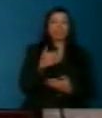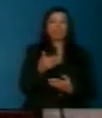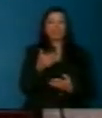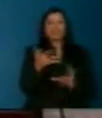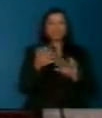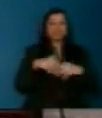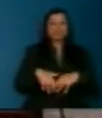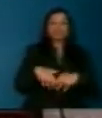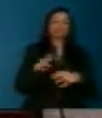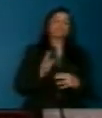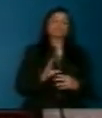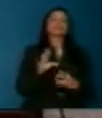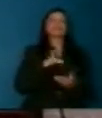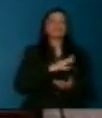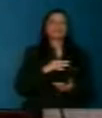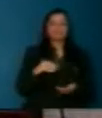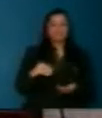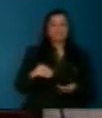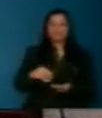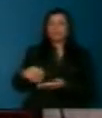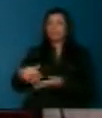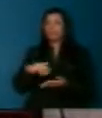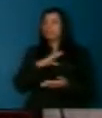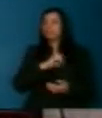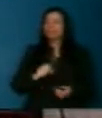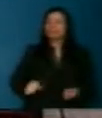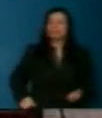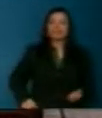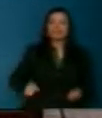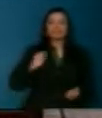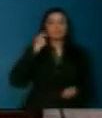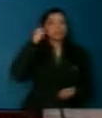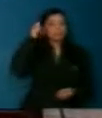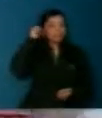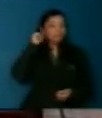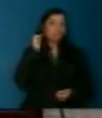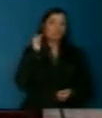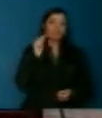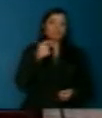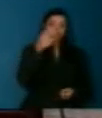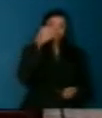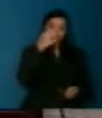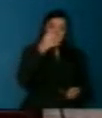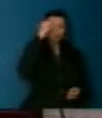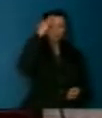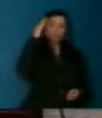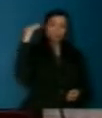a la familia salvadoreña, a esos hombres y abnegadas